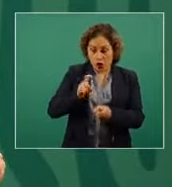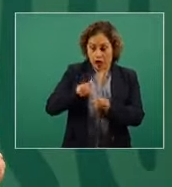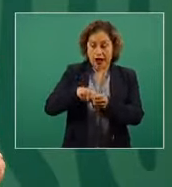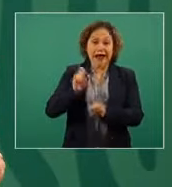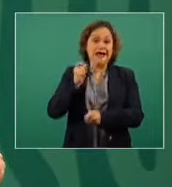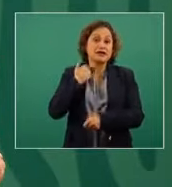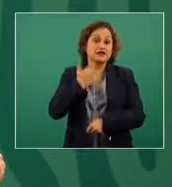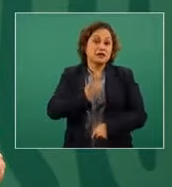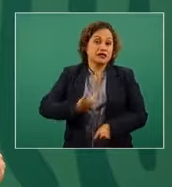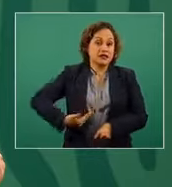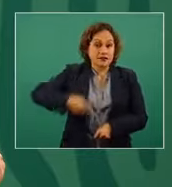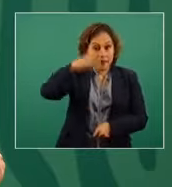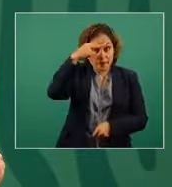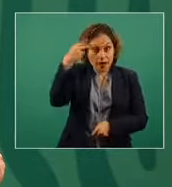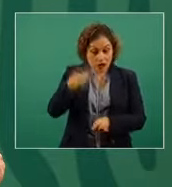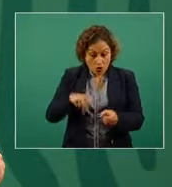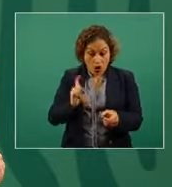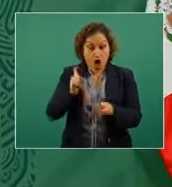empleado.